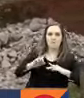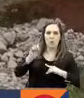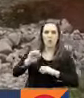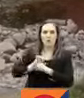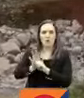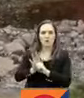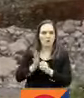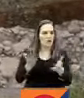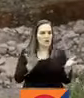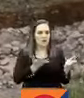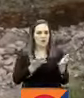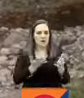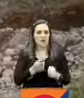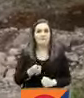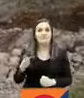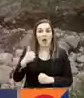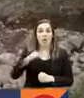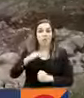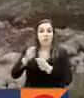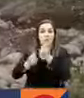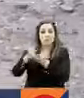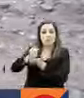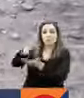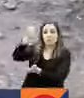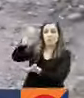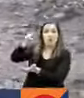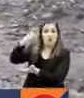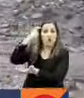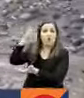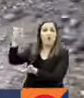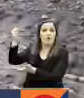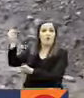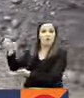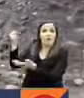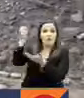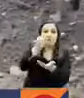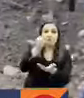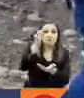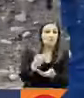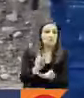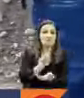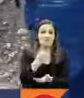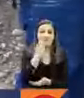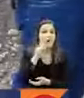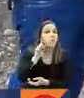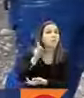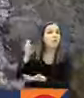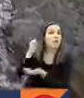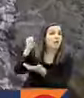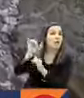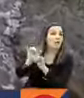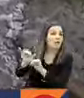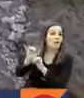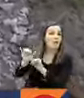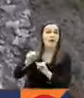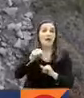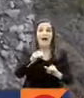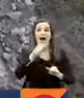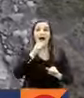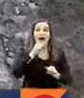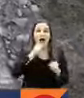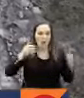recursos de la reconstrucción que está en cabeza del gobierno nacional no han sido asignados. La obra más adelantada es el acueducto, que tiene un avance